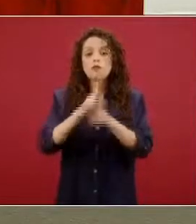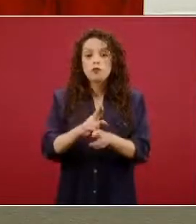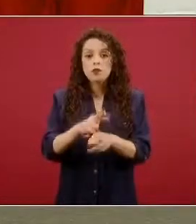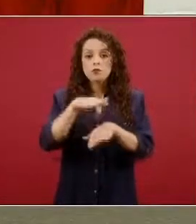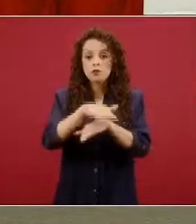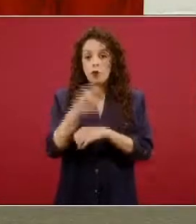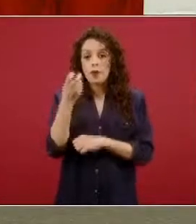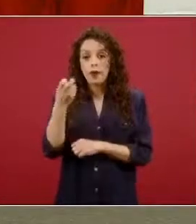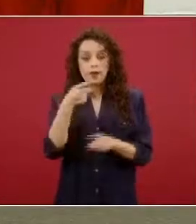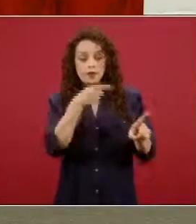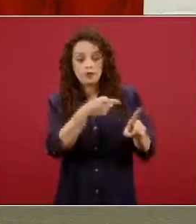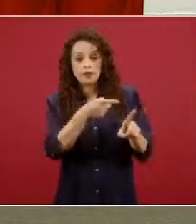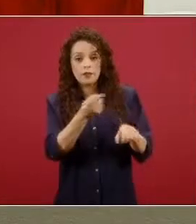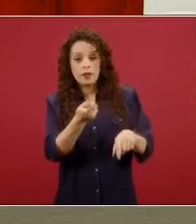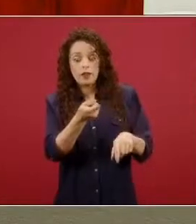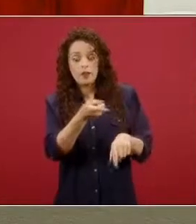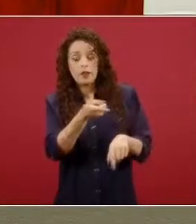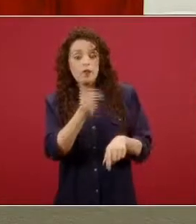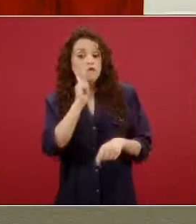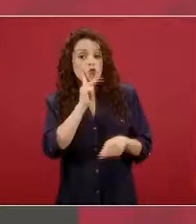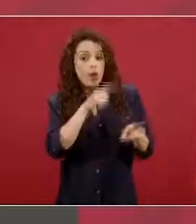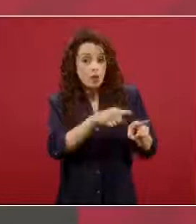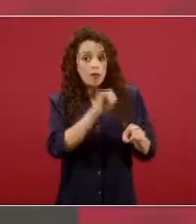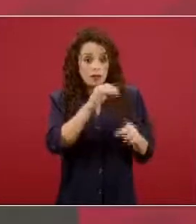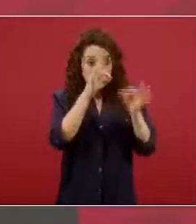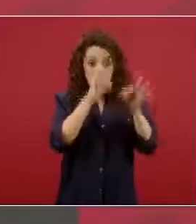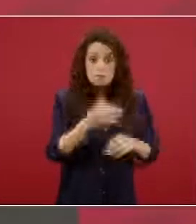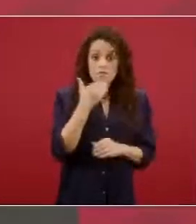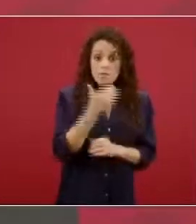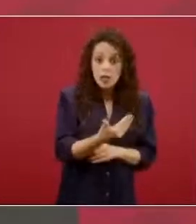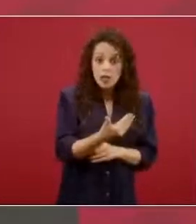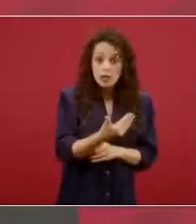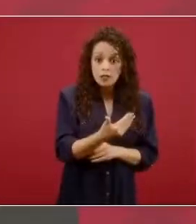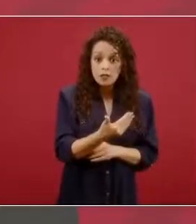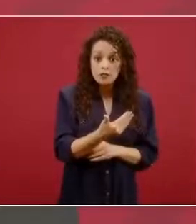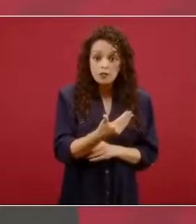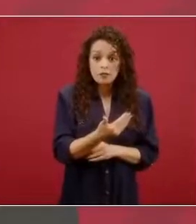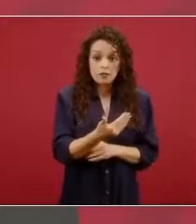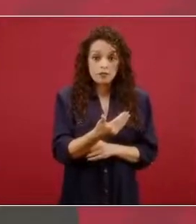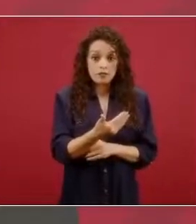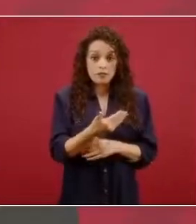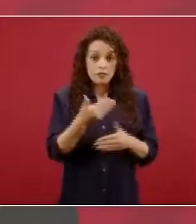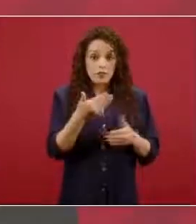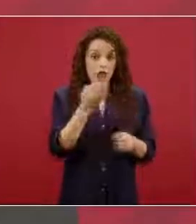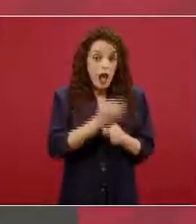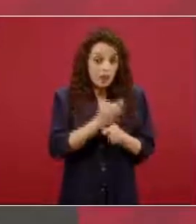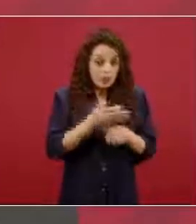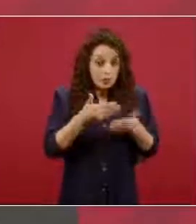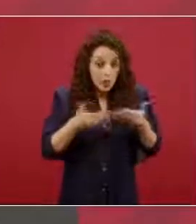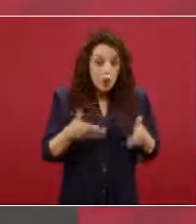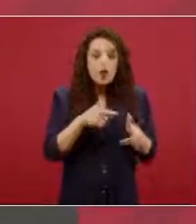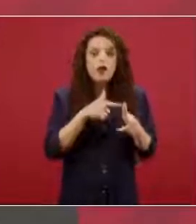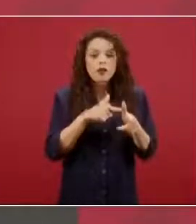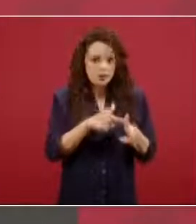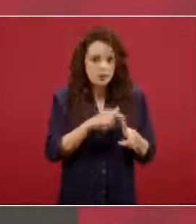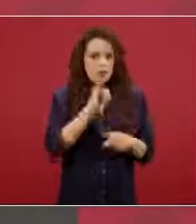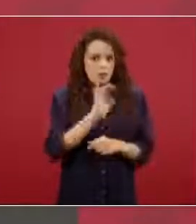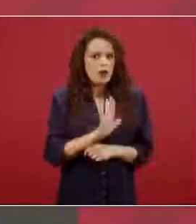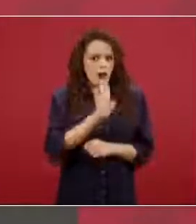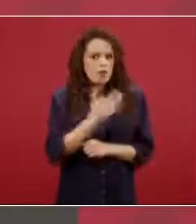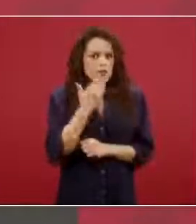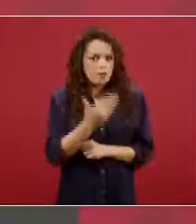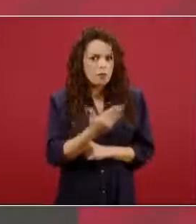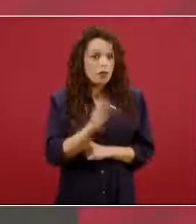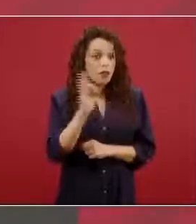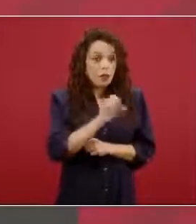desempeño y si el desempeño es favorable, hasta ahorita parece que sí, estaremos anunciando la adquisición